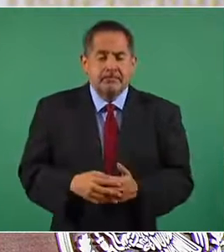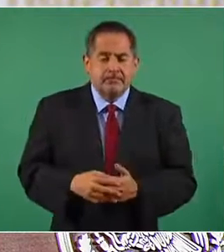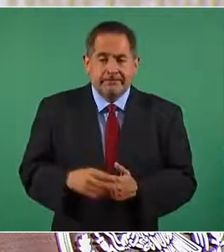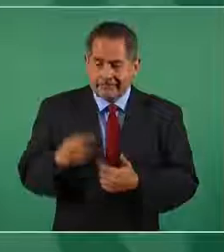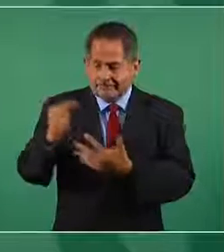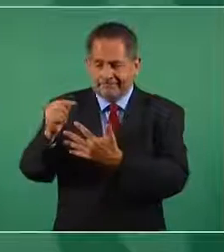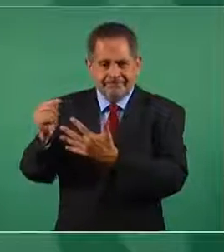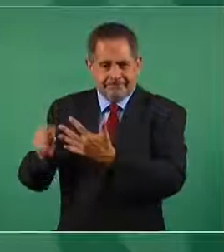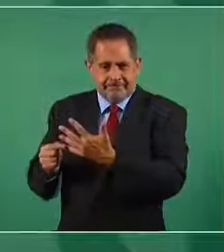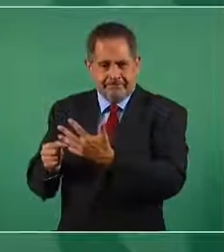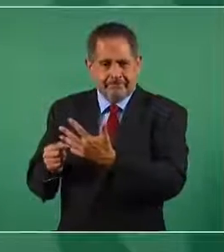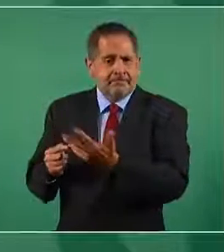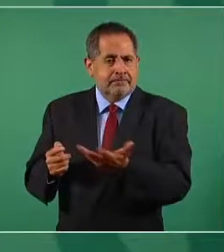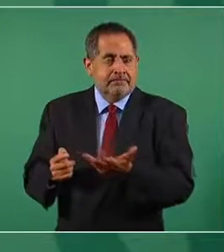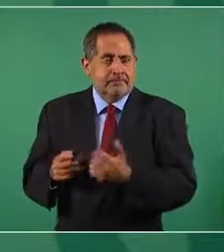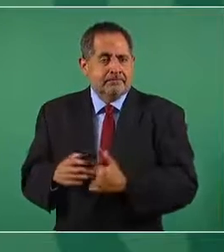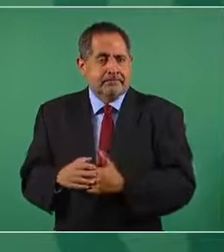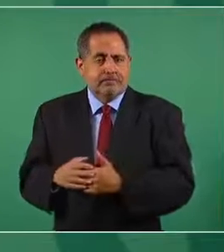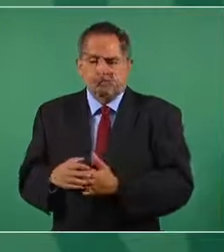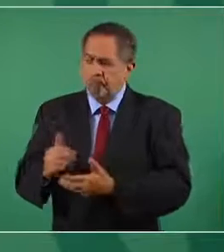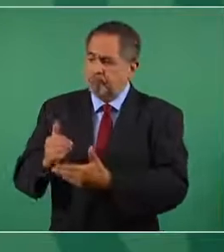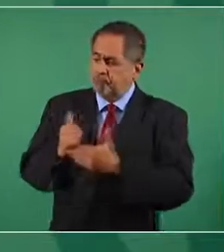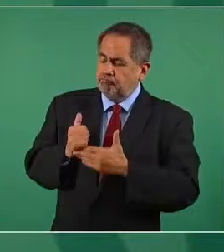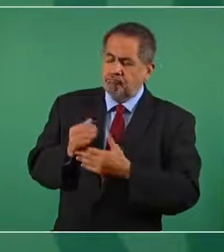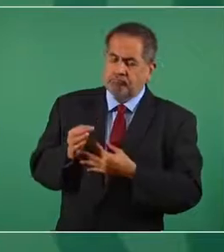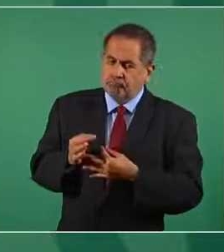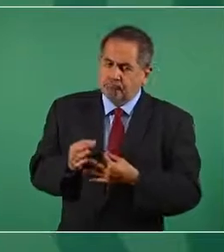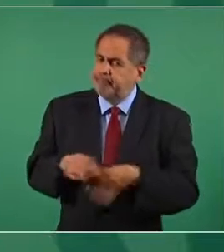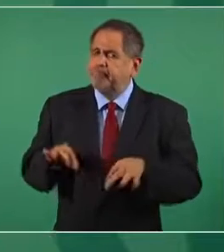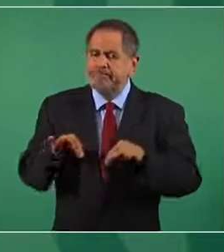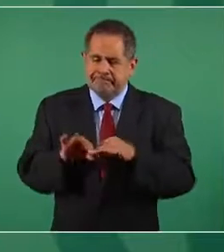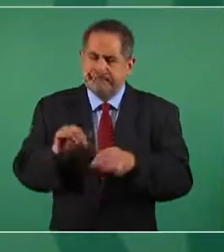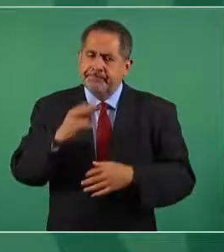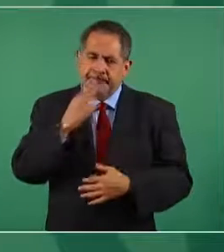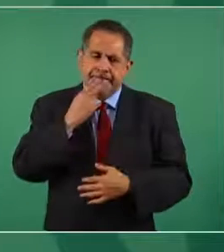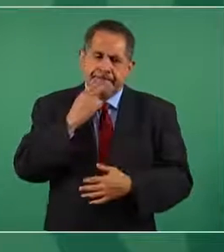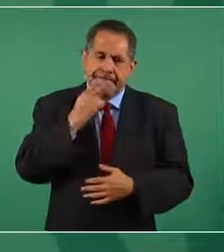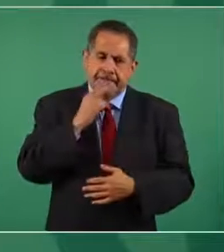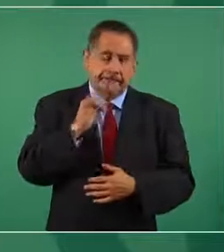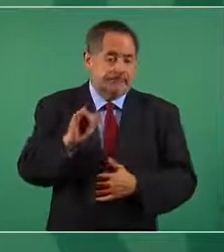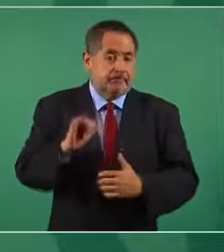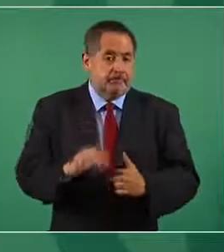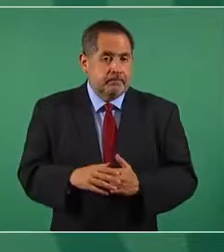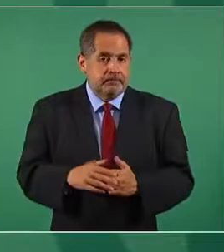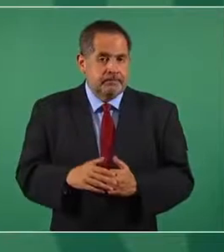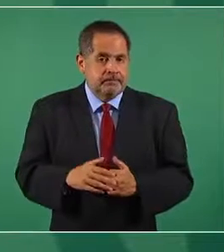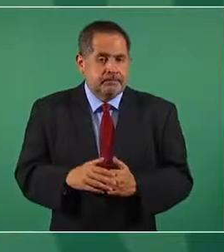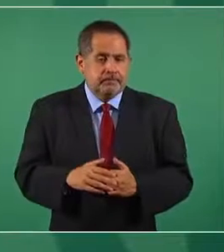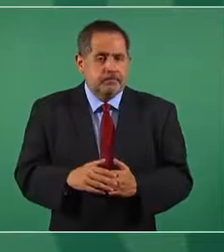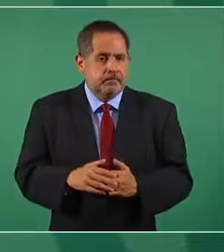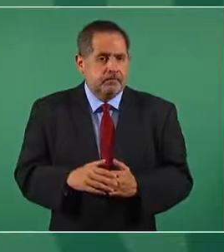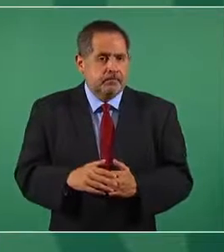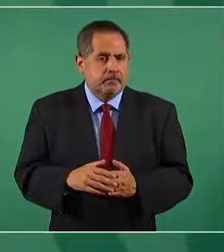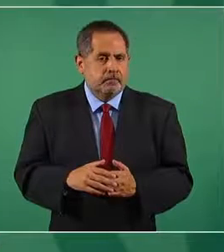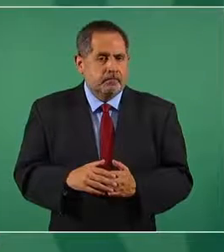todo eso es muy importante. Y